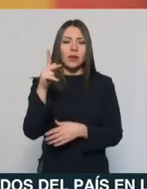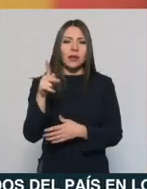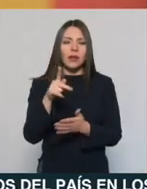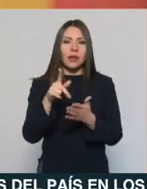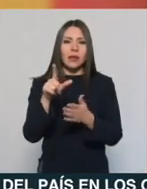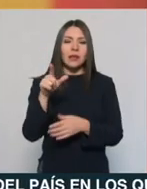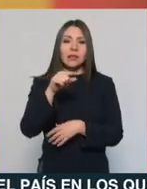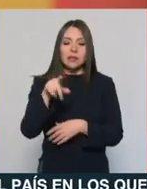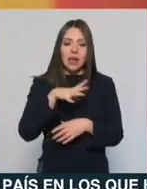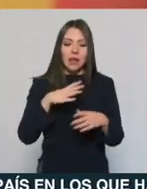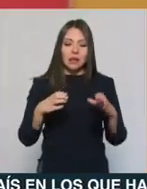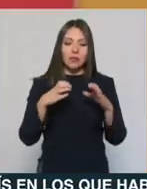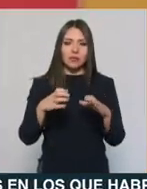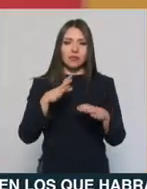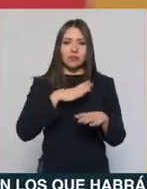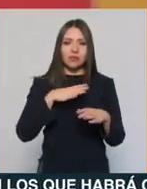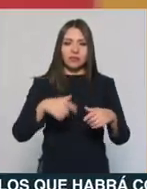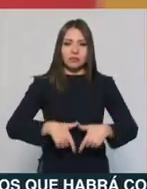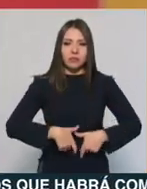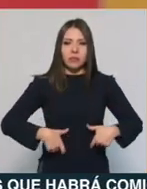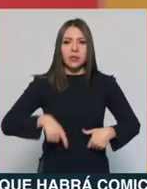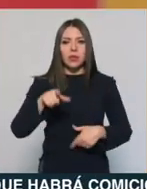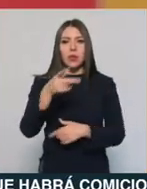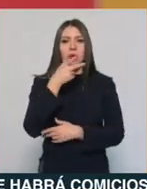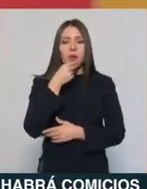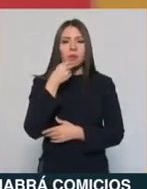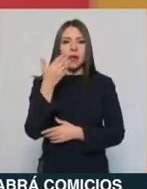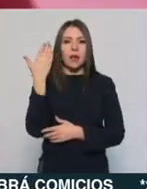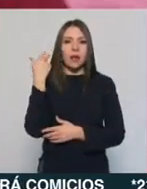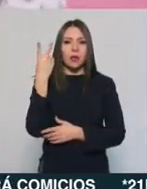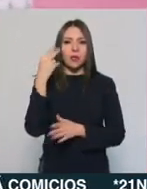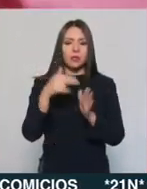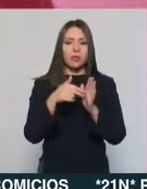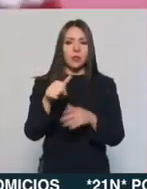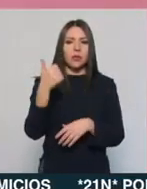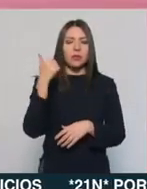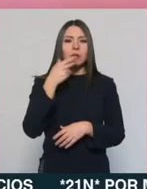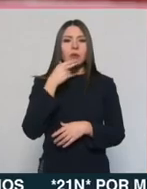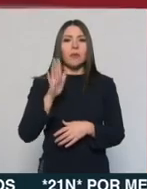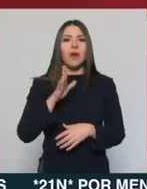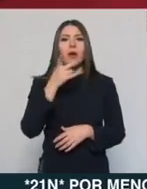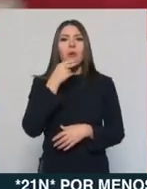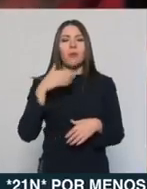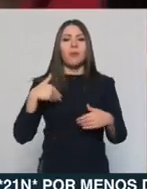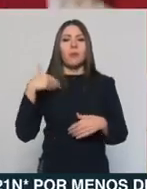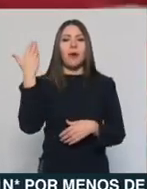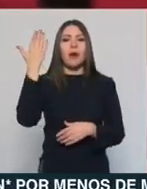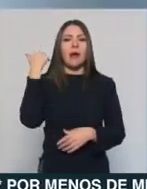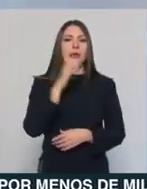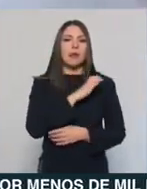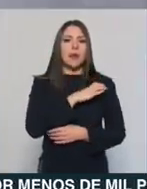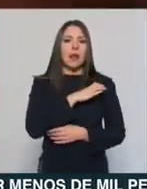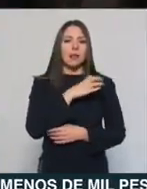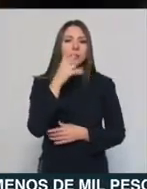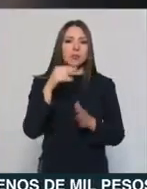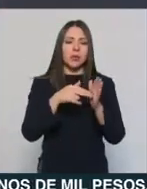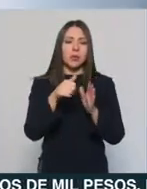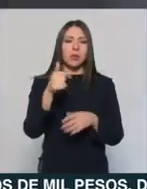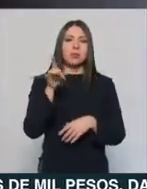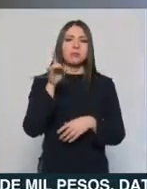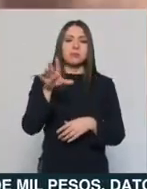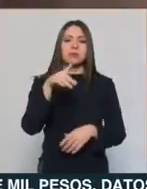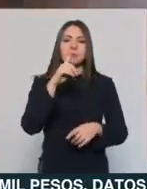del pugilismo como el hombre milagro. En 2011 superó el cáncer, caminó y volvió a subirse un cuadrilátero tras solo 19 meses